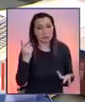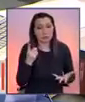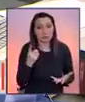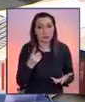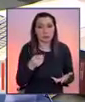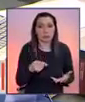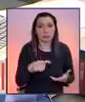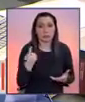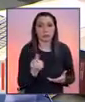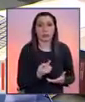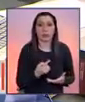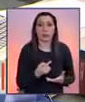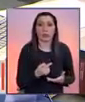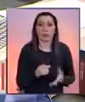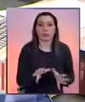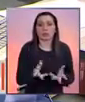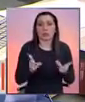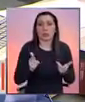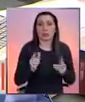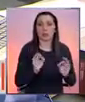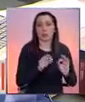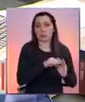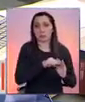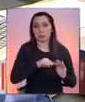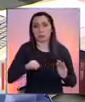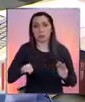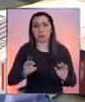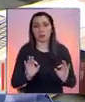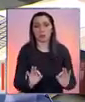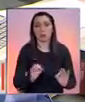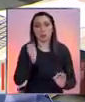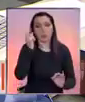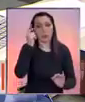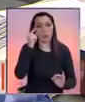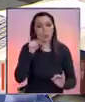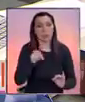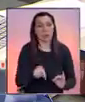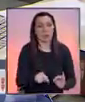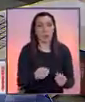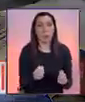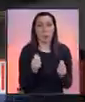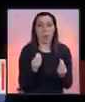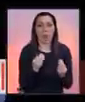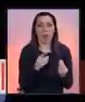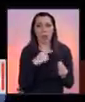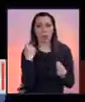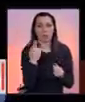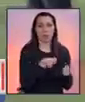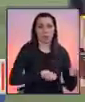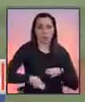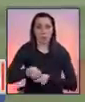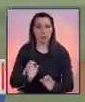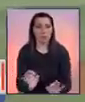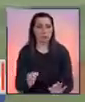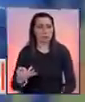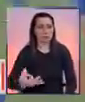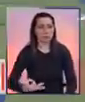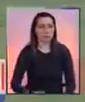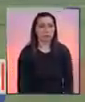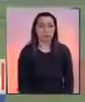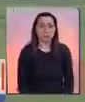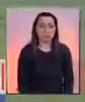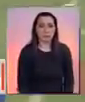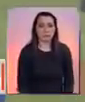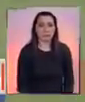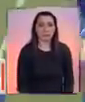las reglas son simples, estables, muy comprensibles, un excelente ambiente de negocios.